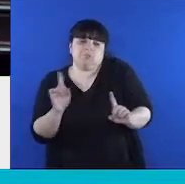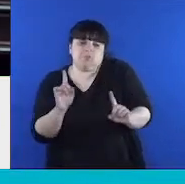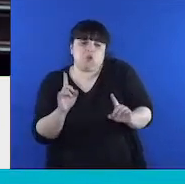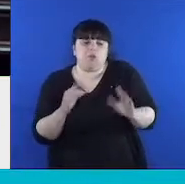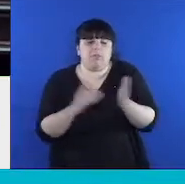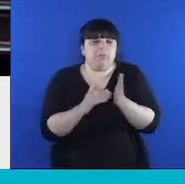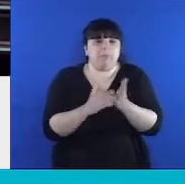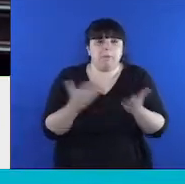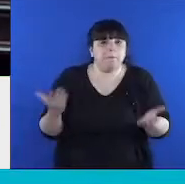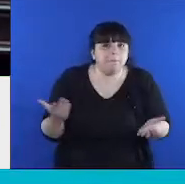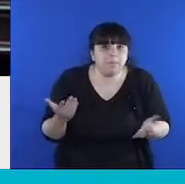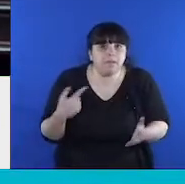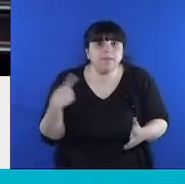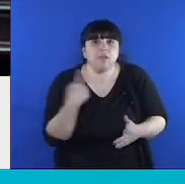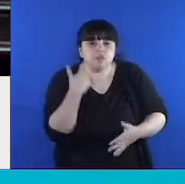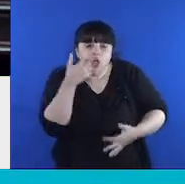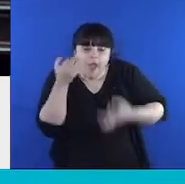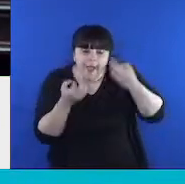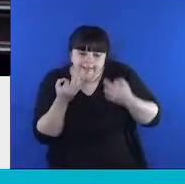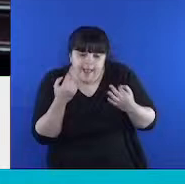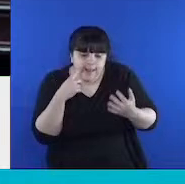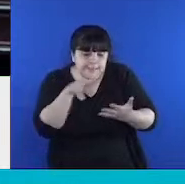hagamos.